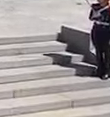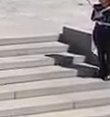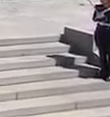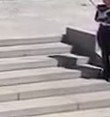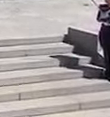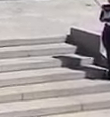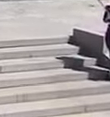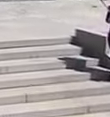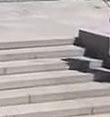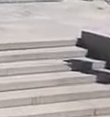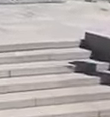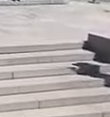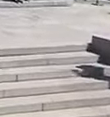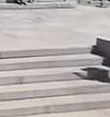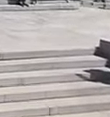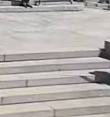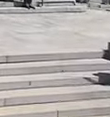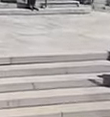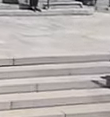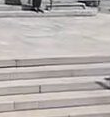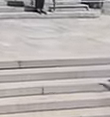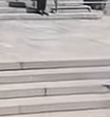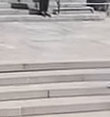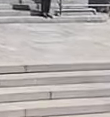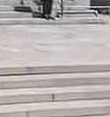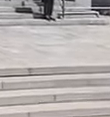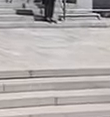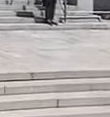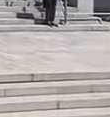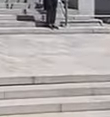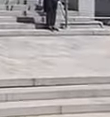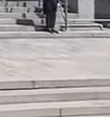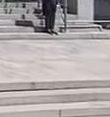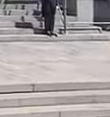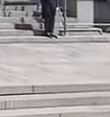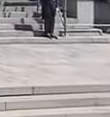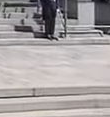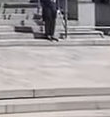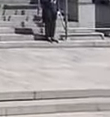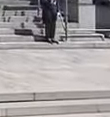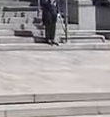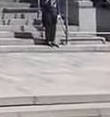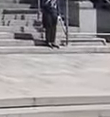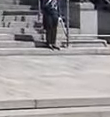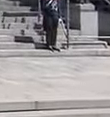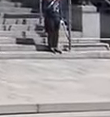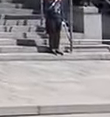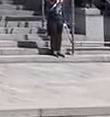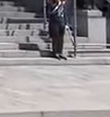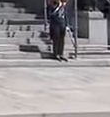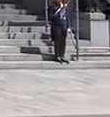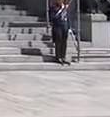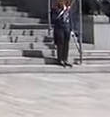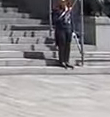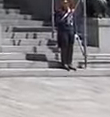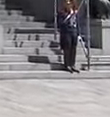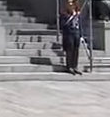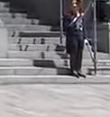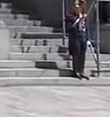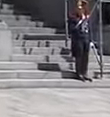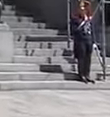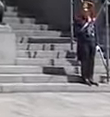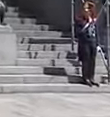El presidente de la Nación ha arribado a este palacio, recibido por el director general de Ceremonial, Protocolo